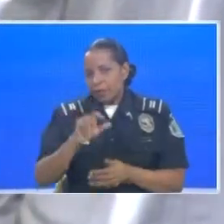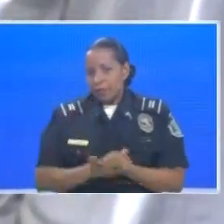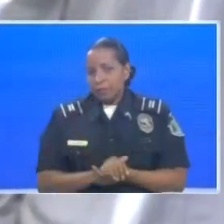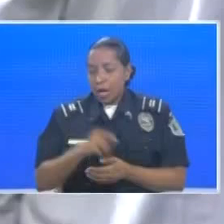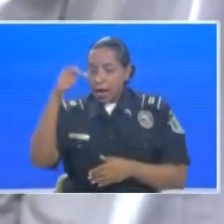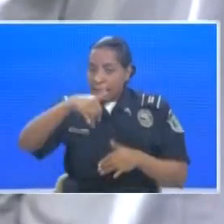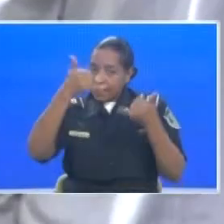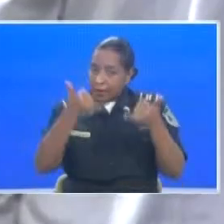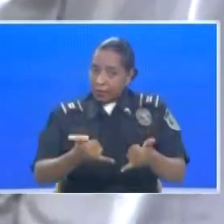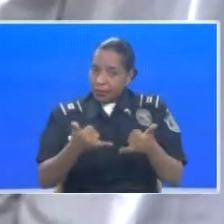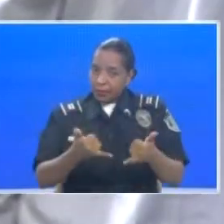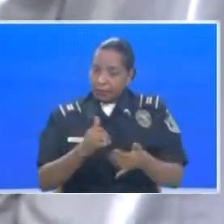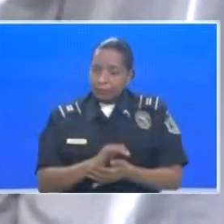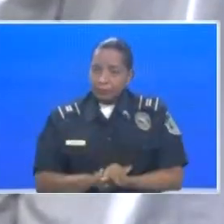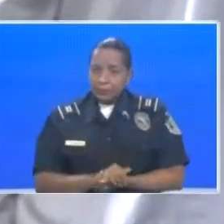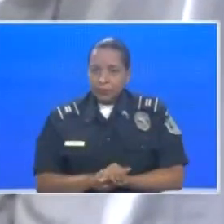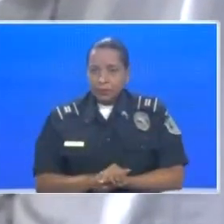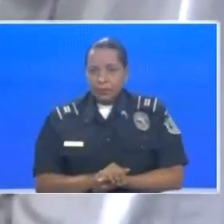el momento